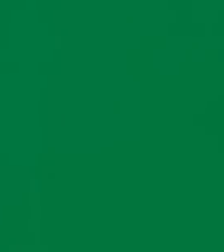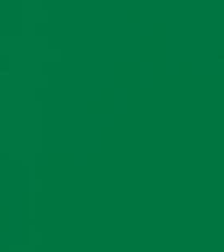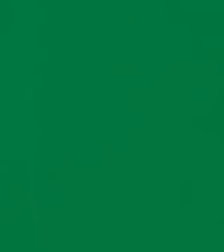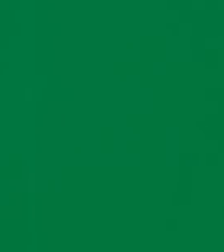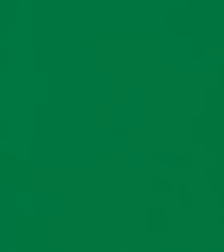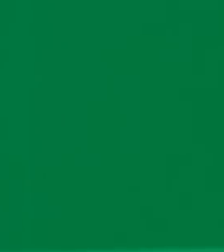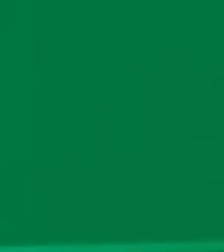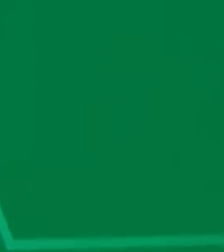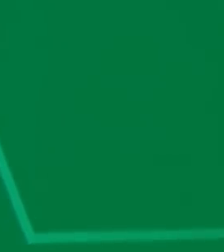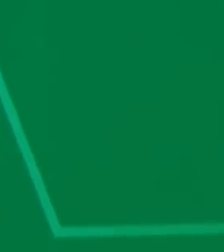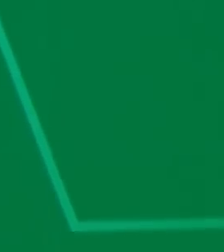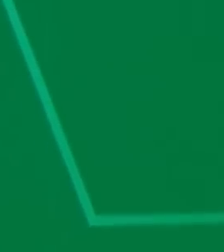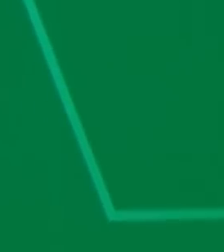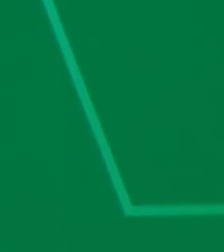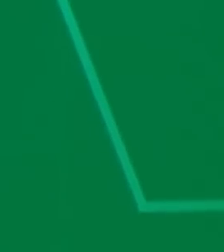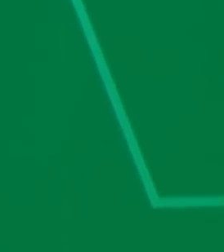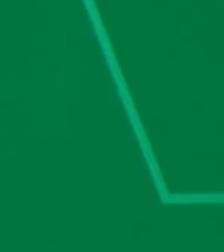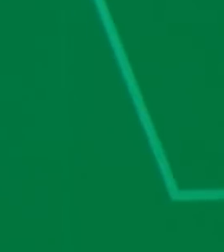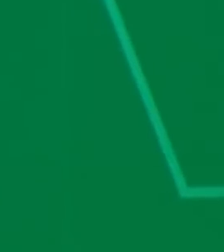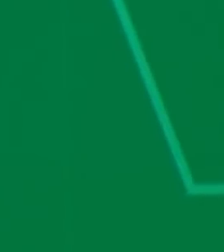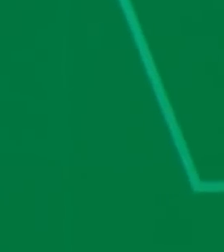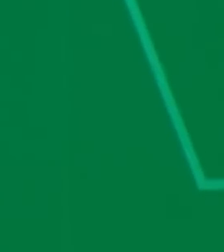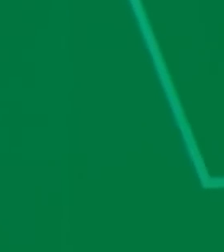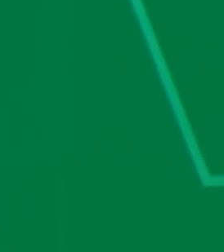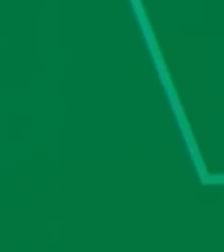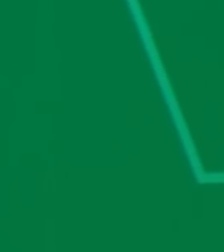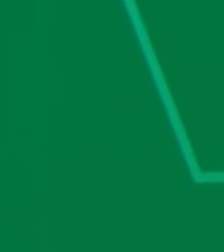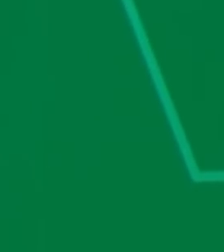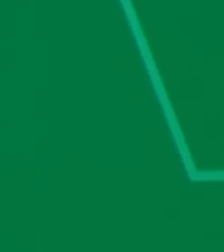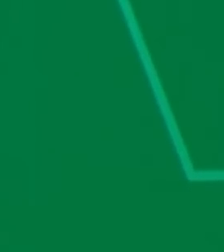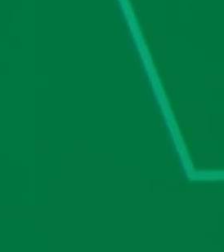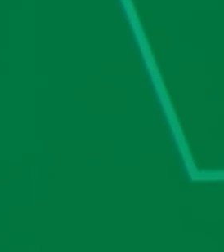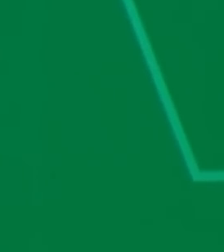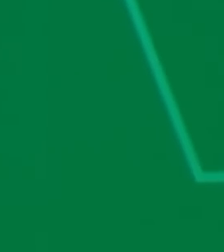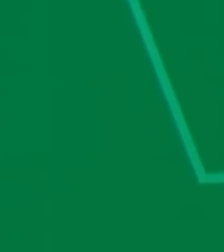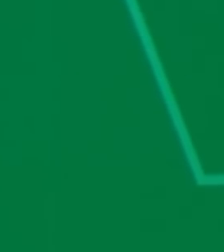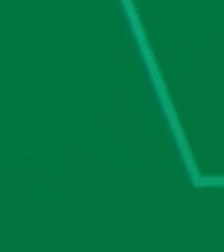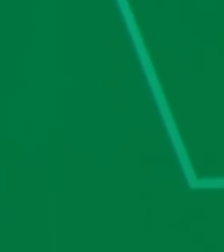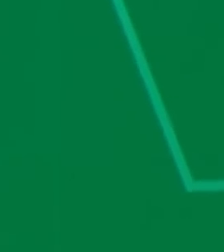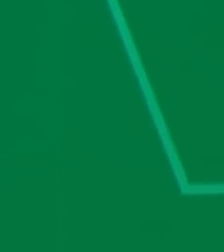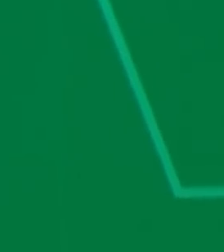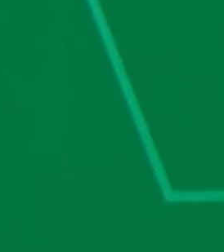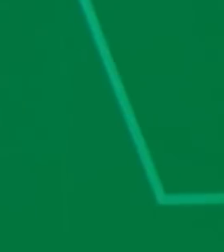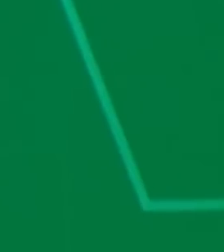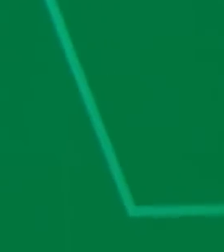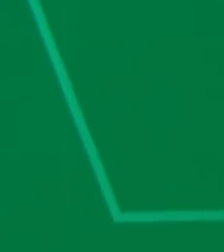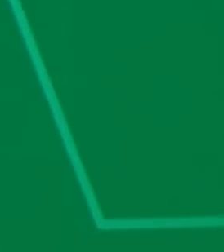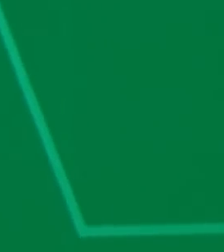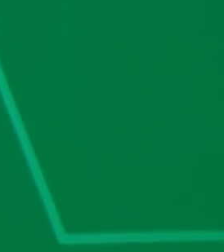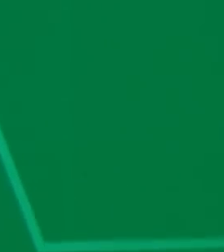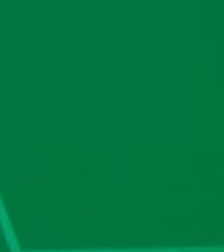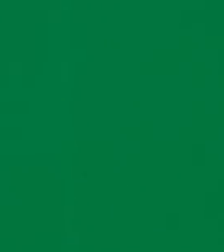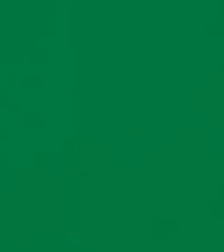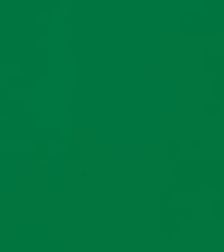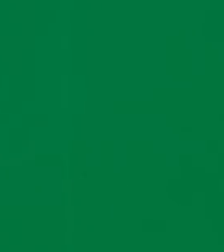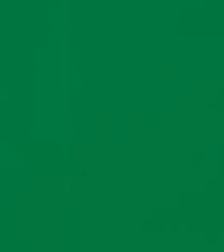recuerdan ustedes con el asesinato del fiscal paraguayo Marcelo pechi en Colombia que se presumía tenía que ver con la banda